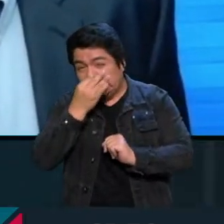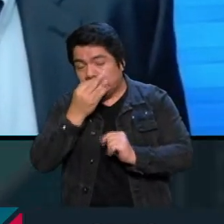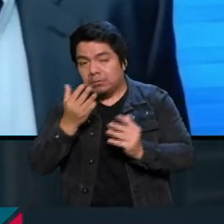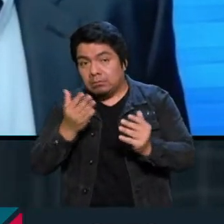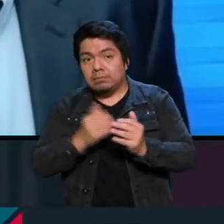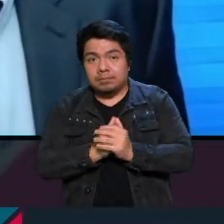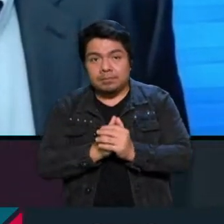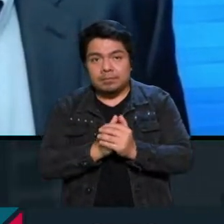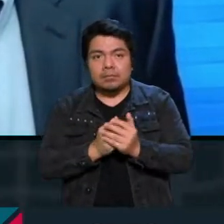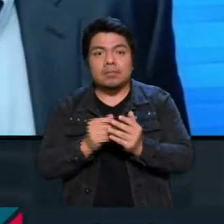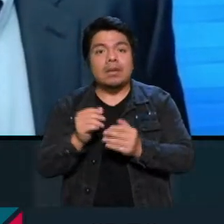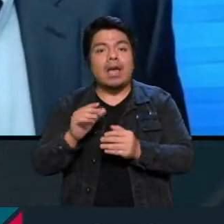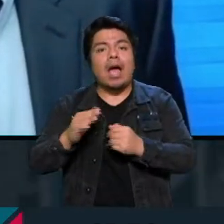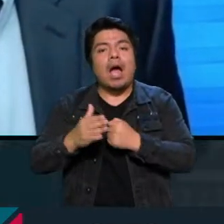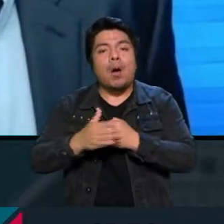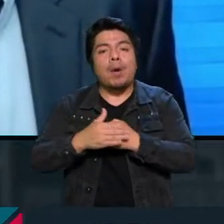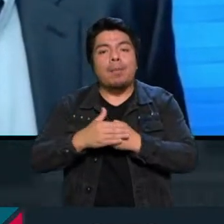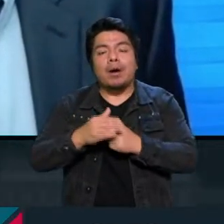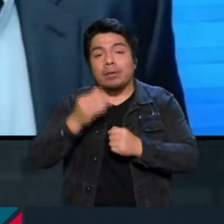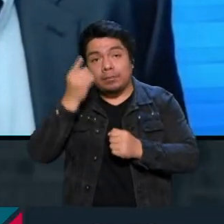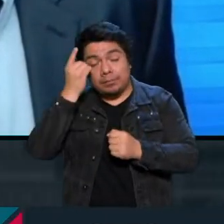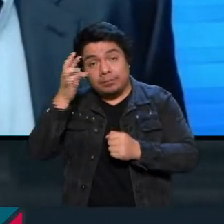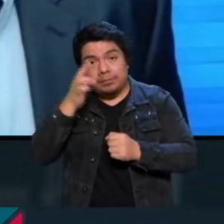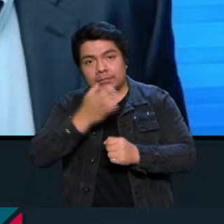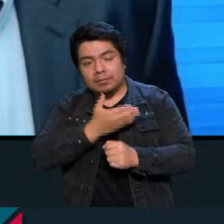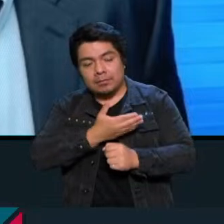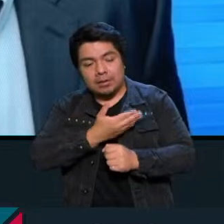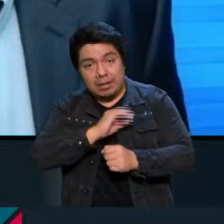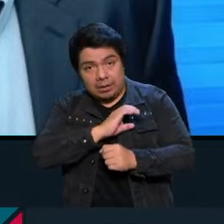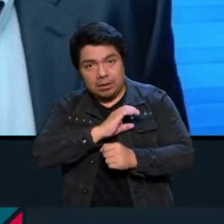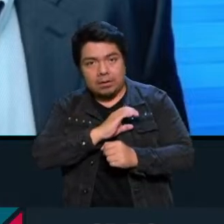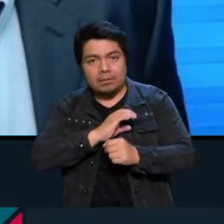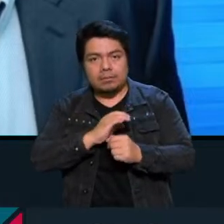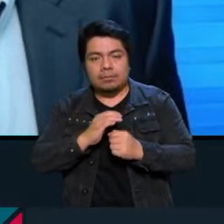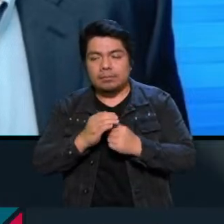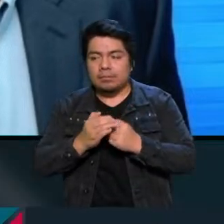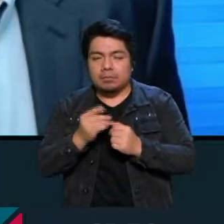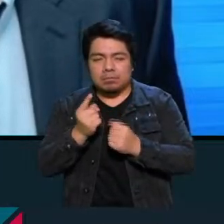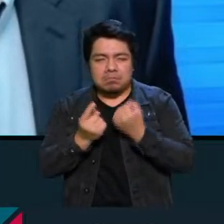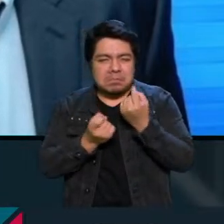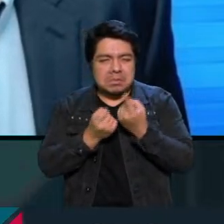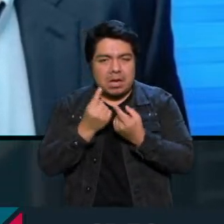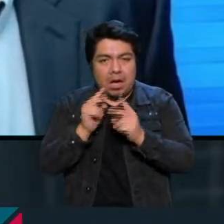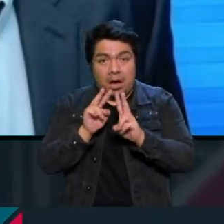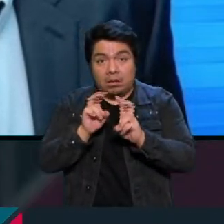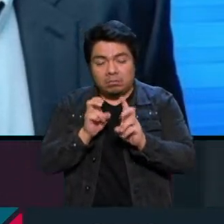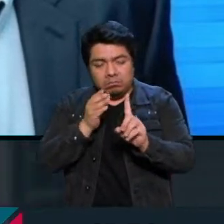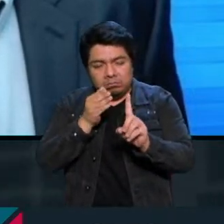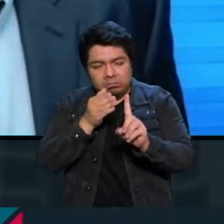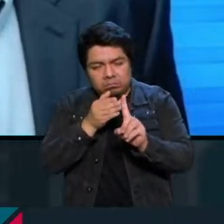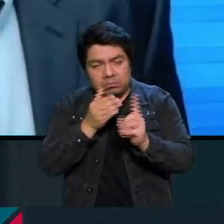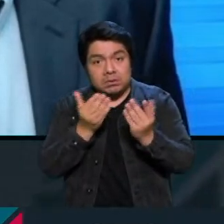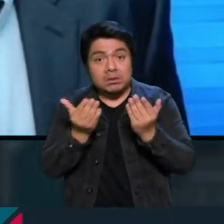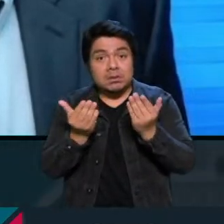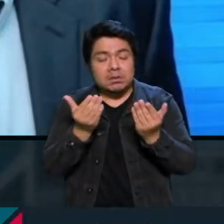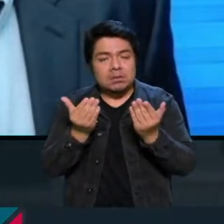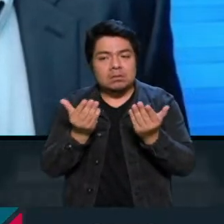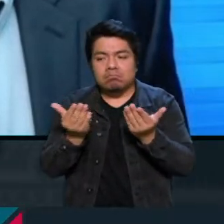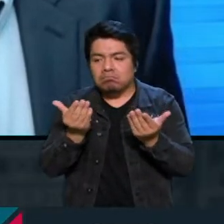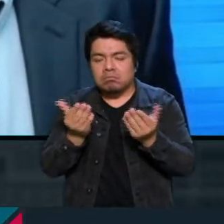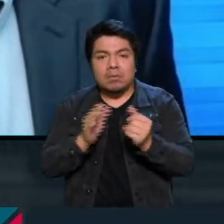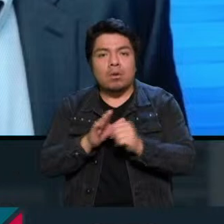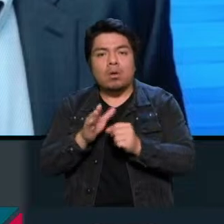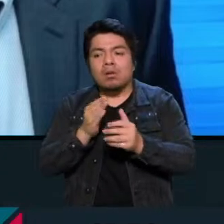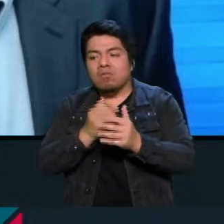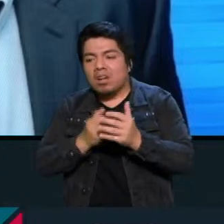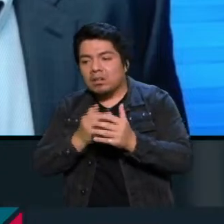a que venga el sexenio de la doctora Claudia Sheinbaum y uno de los temas sobre los que vale la pena hacer un balance de lo que se hizo, de en dónde